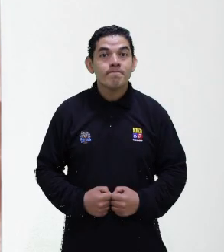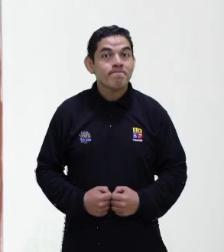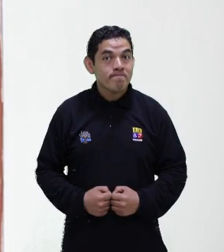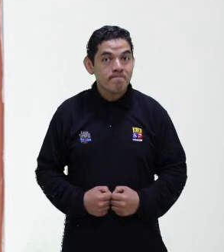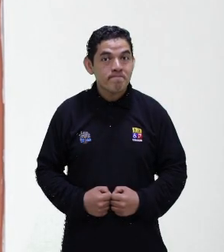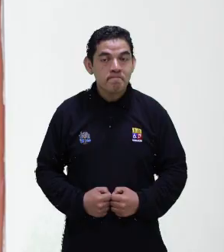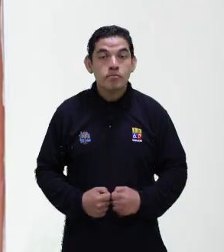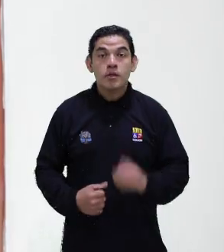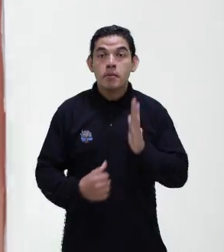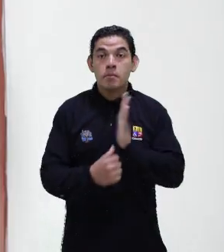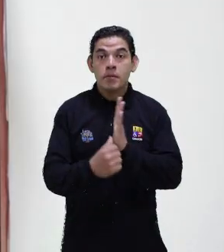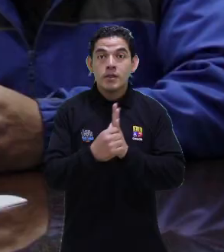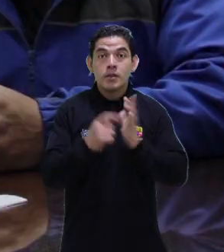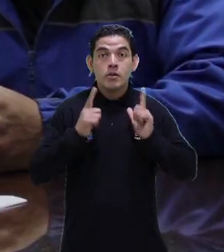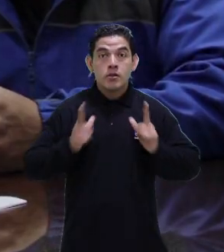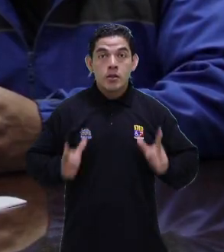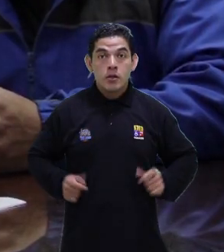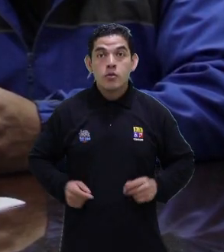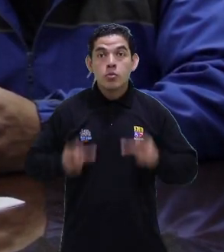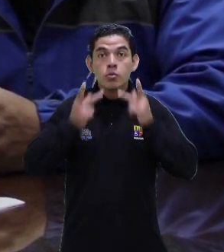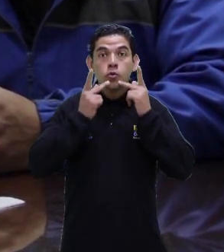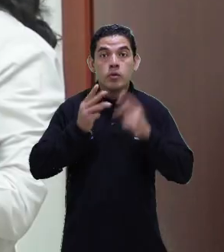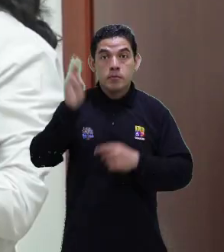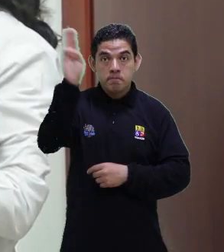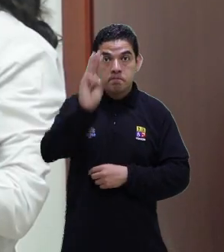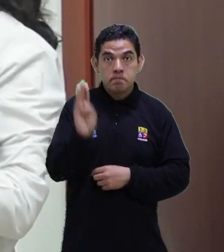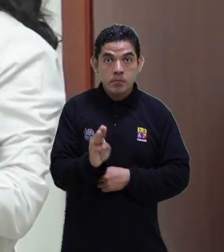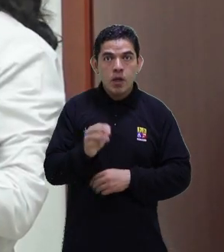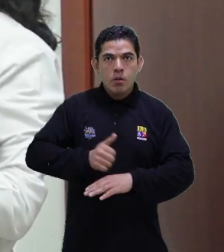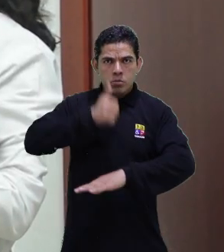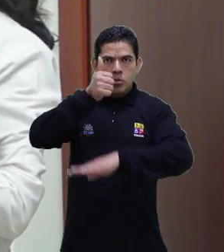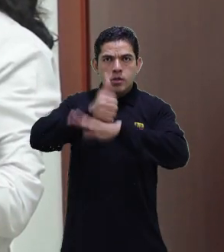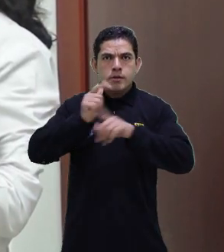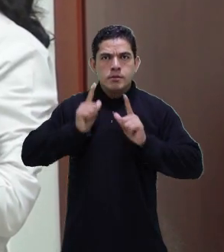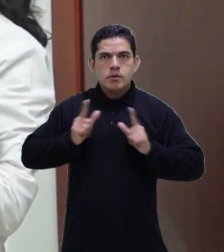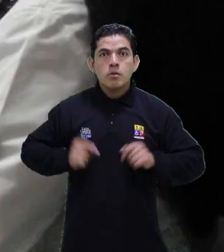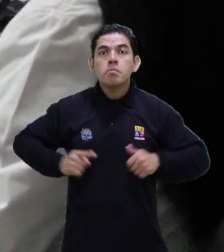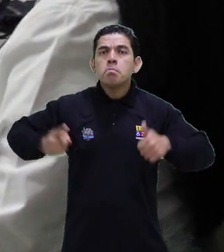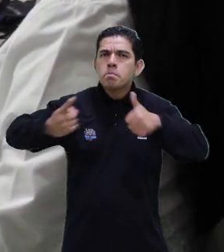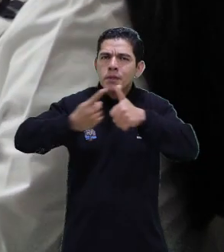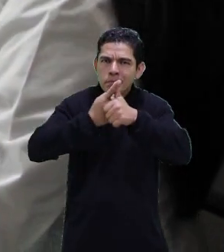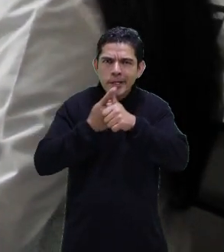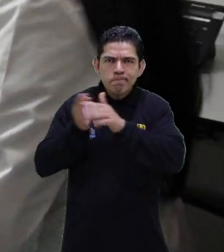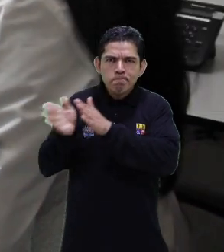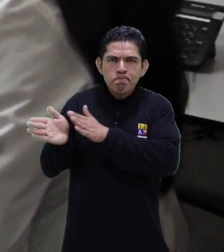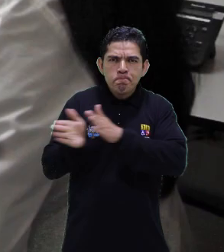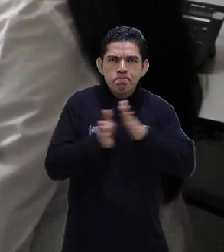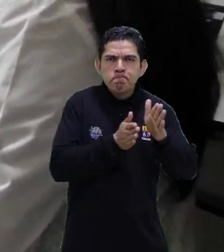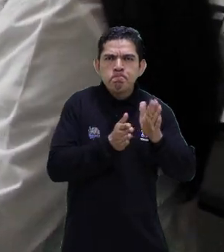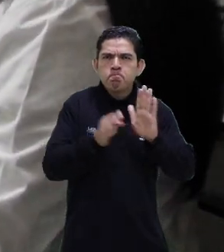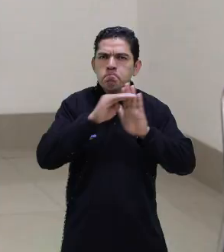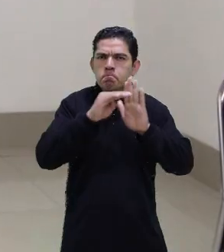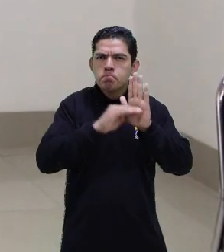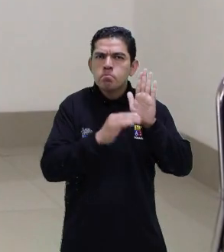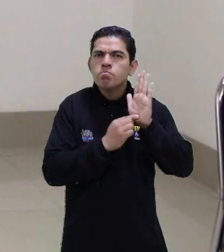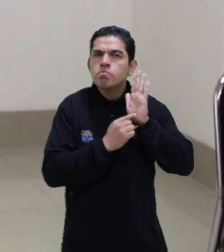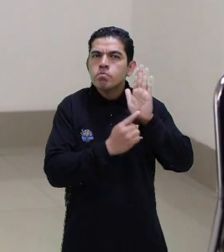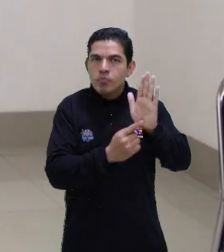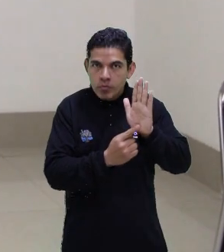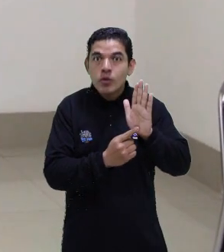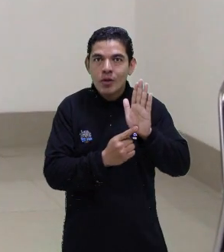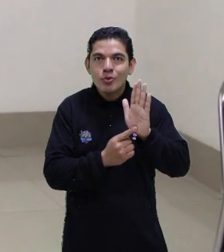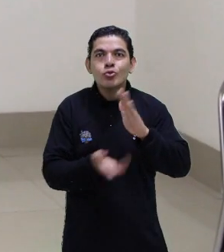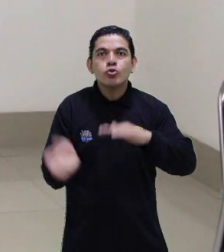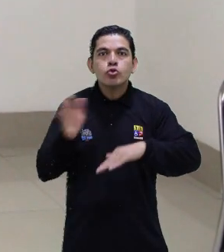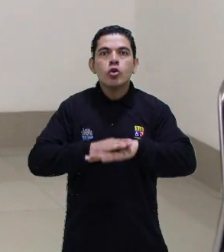Ministerio de Salud Pública como Autoridad Sanitaria Nacional por primera vez emite una política pública denominada Política Nacional